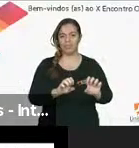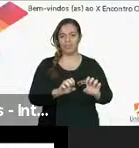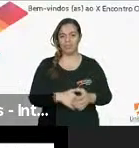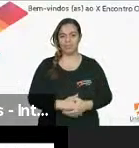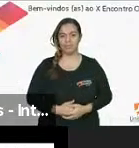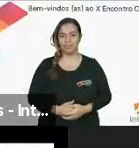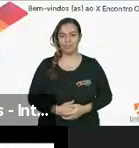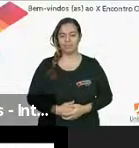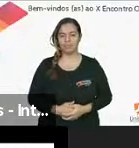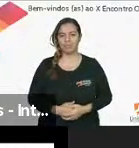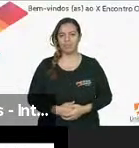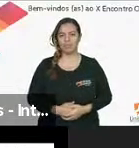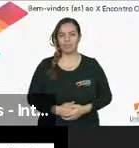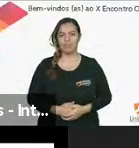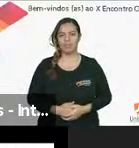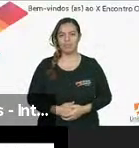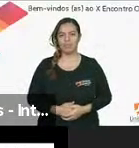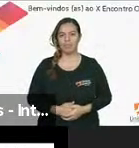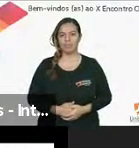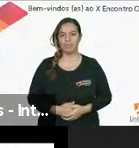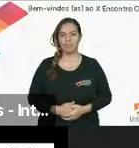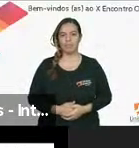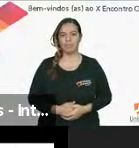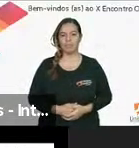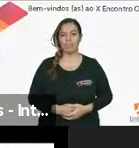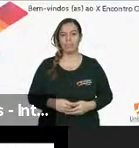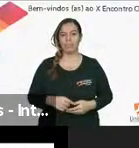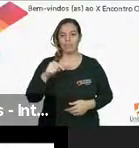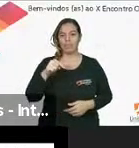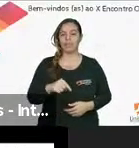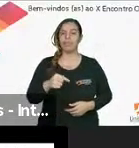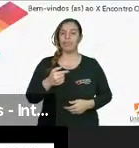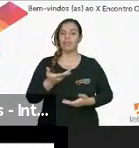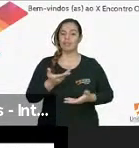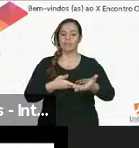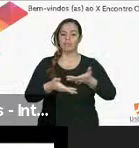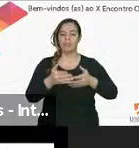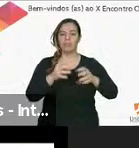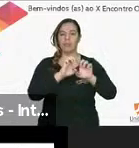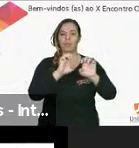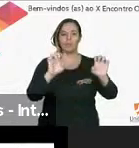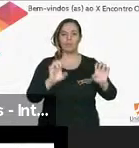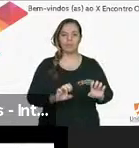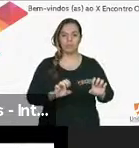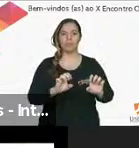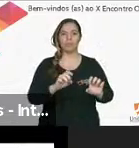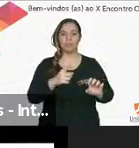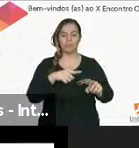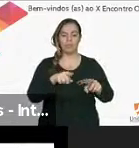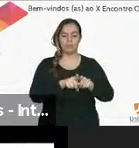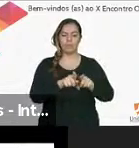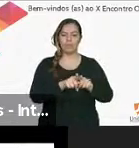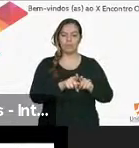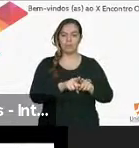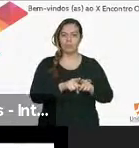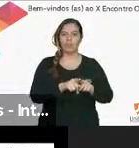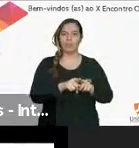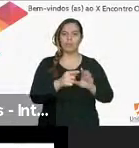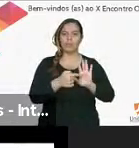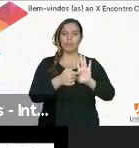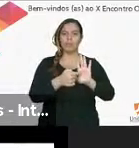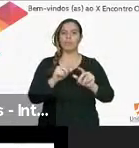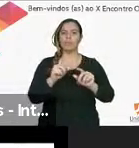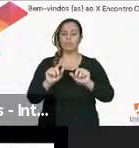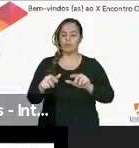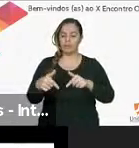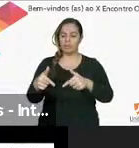De modo que cambio, cruzo aquí la estructura de la red neural, de modo que atractores, esto